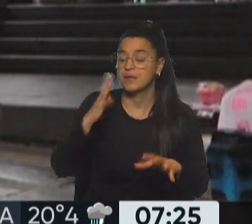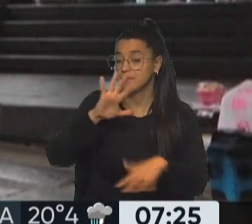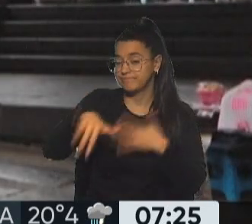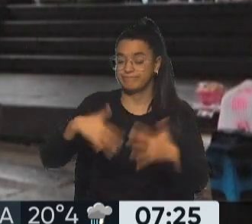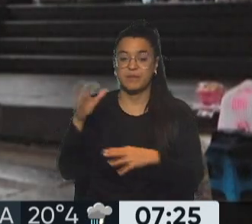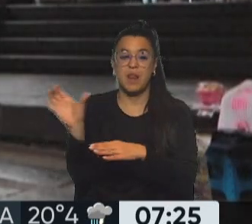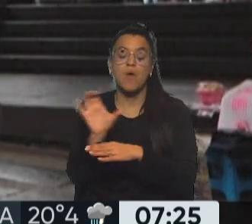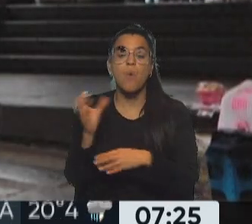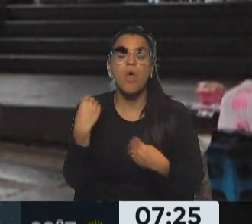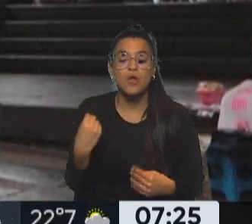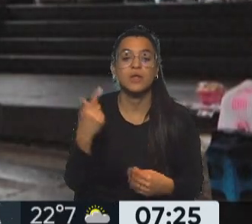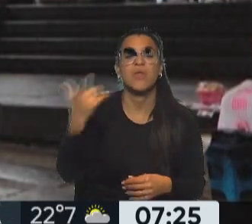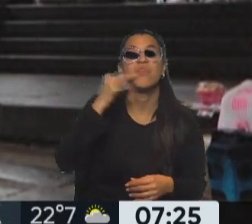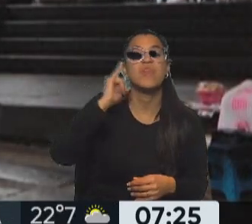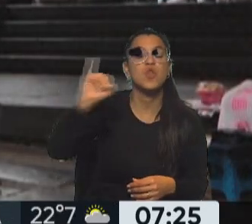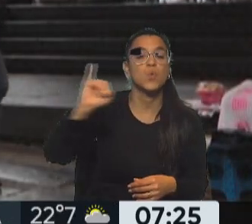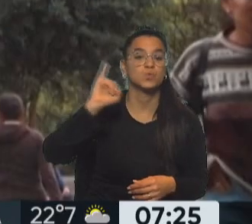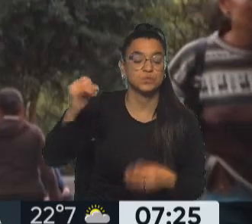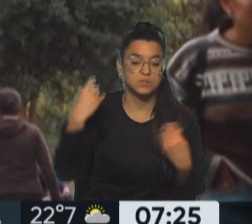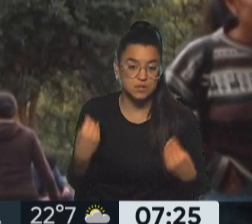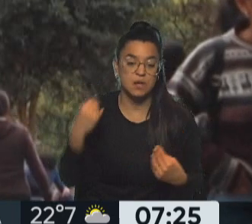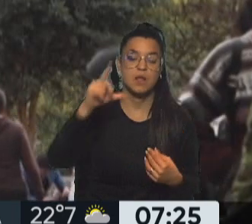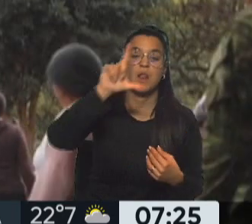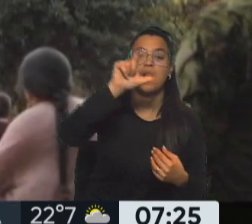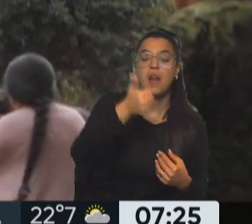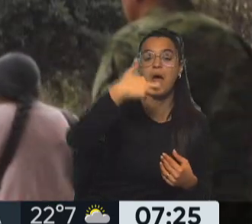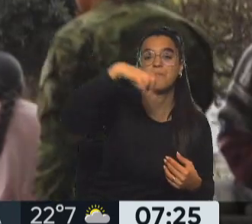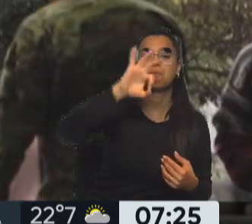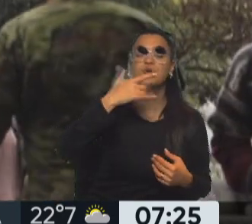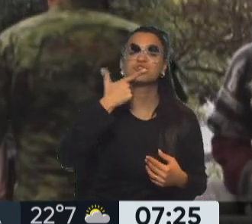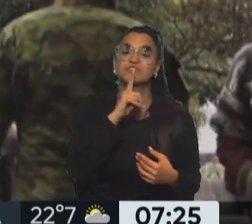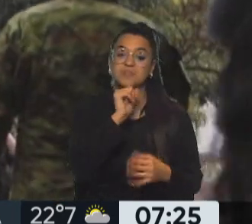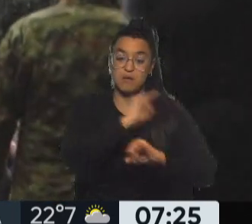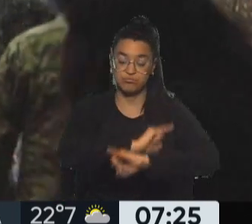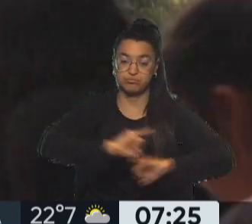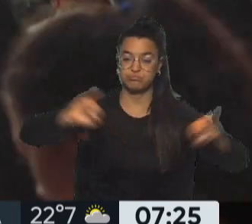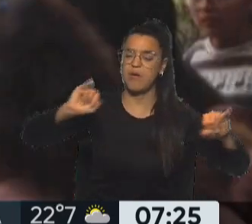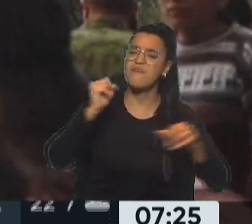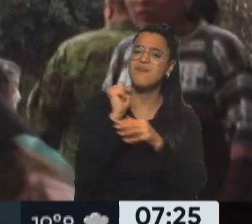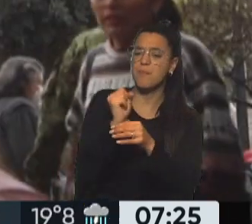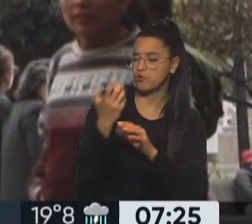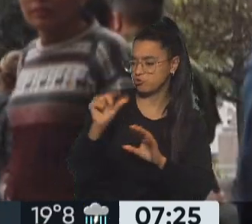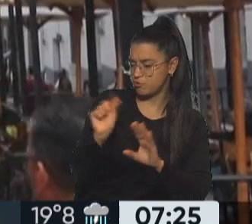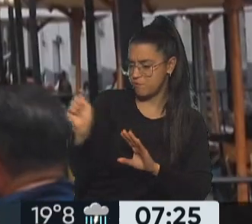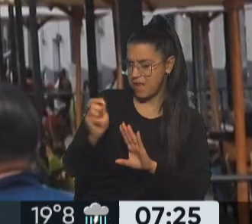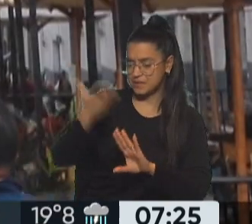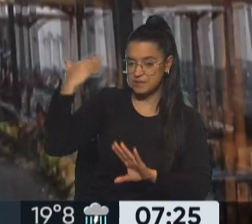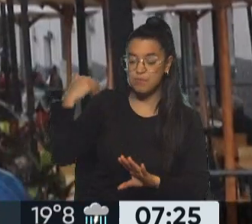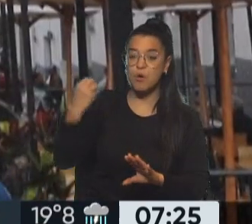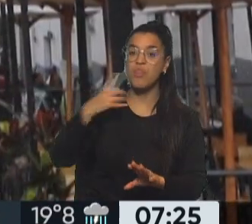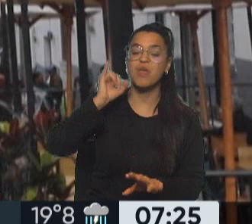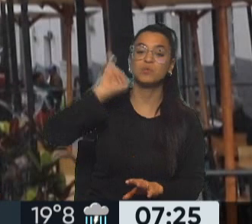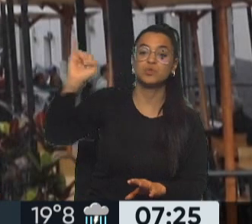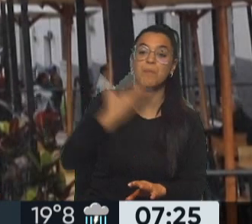tiene que ver con las denuncias de un medio, el medio La Posta, que se había hecho famoso en los últimos meses porque denunció